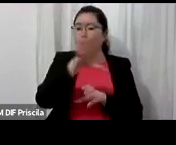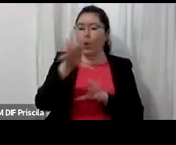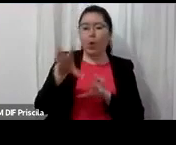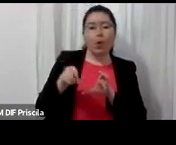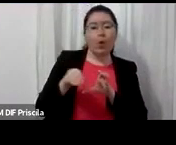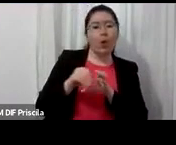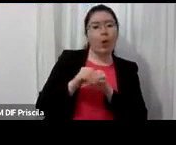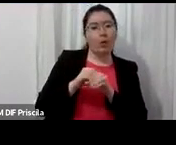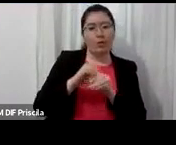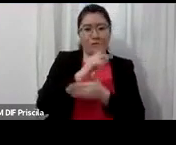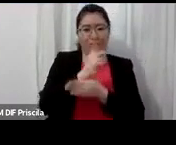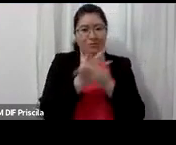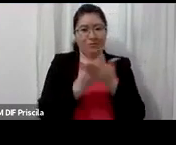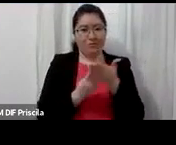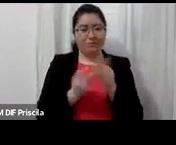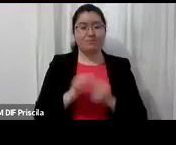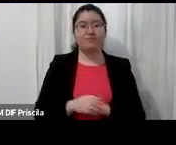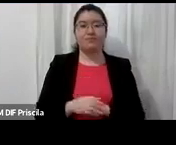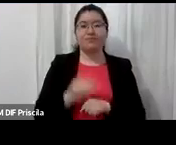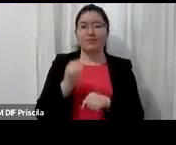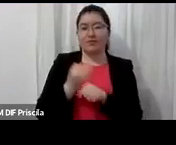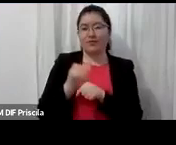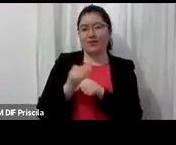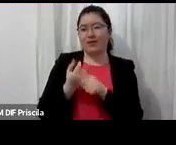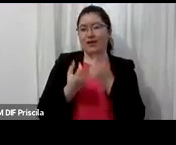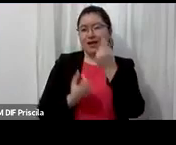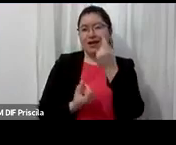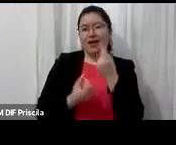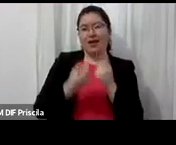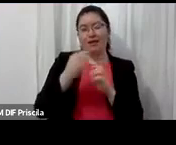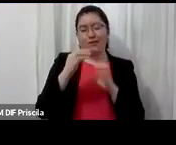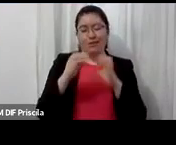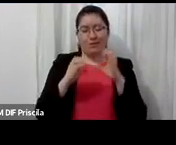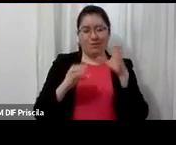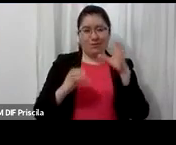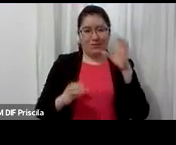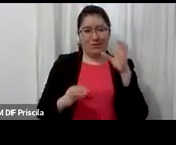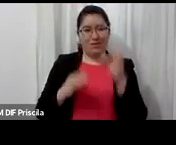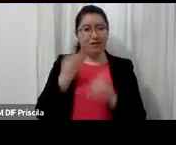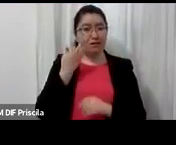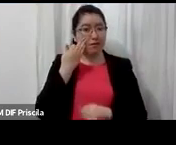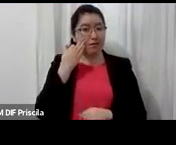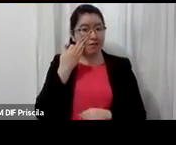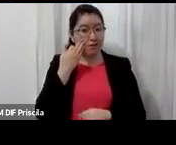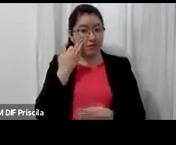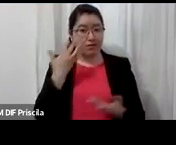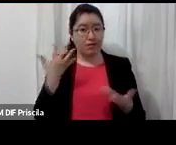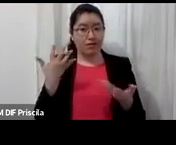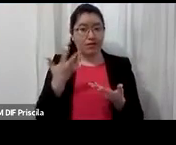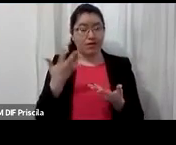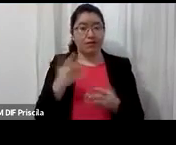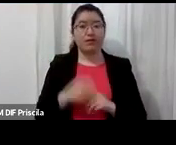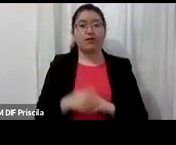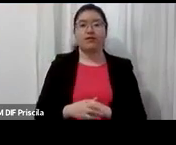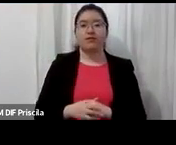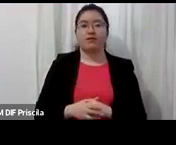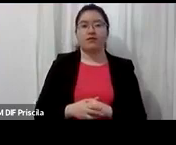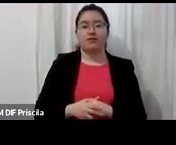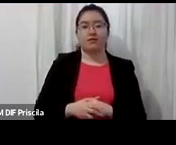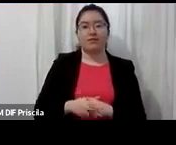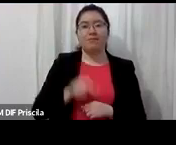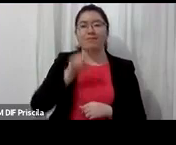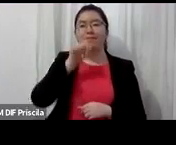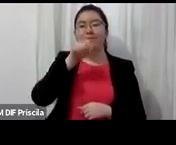lleva a leer algunos comentarios que podemos ver que nos están haciendo en Facebook, dando seguimiento a este proceso